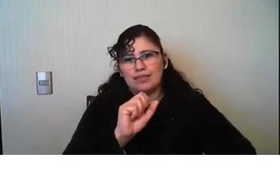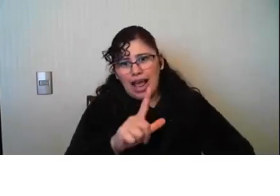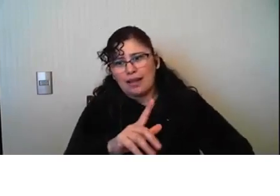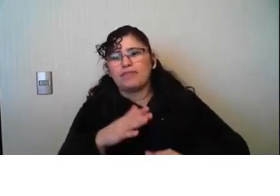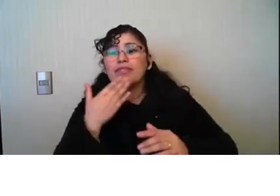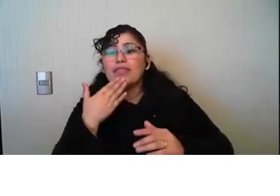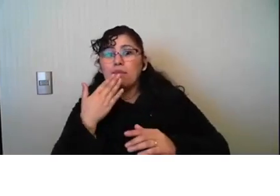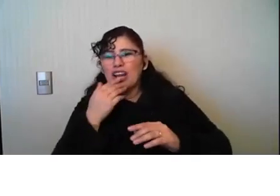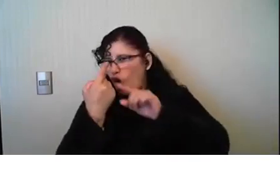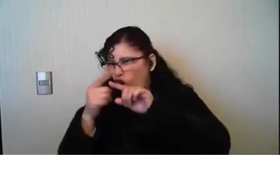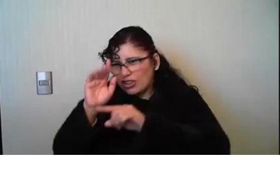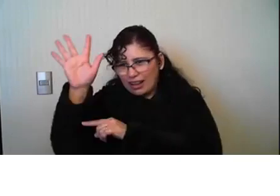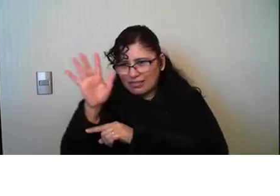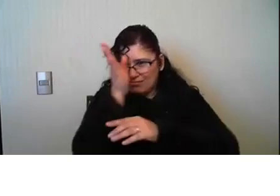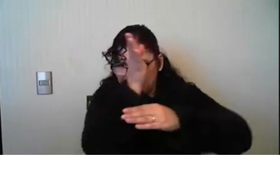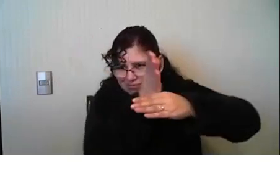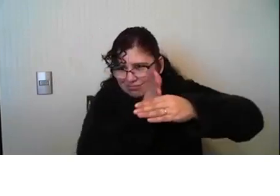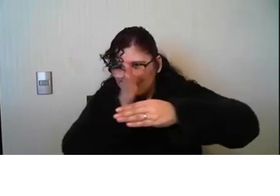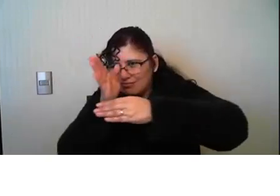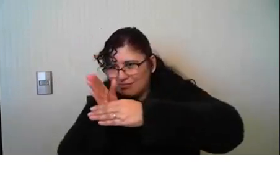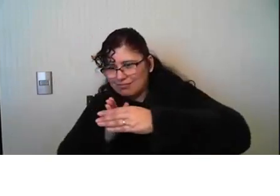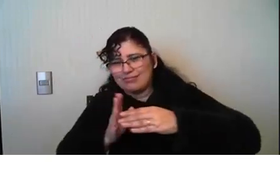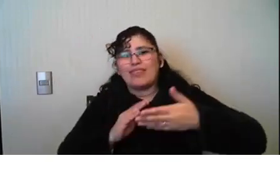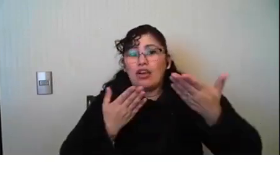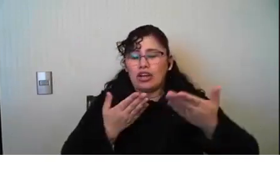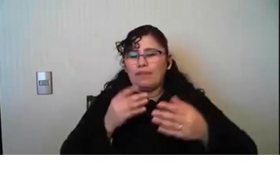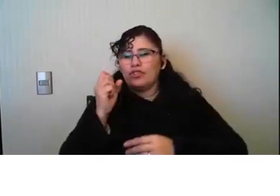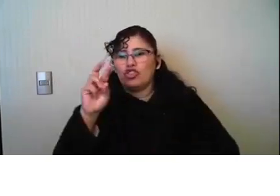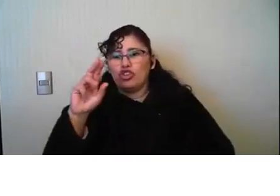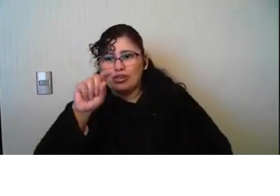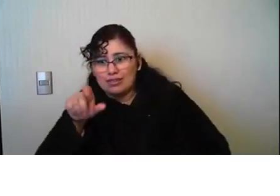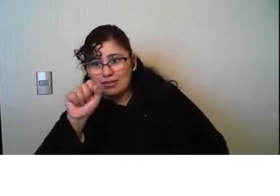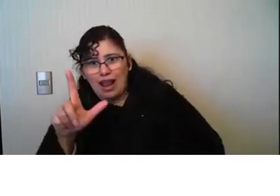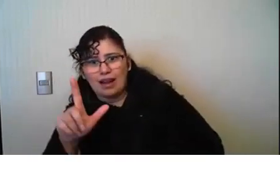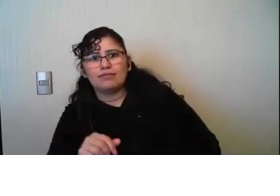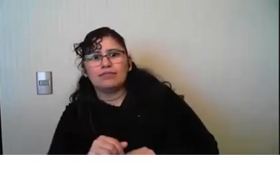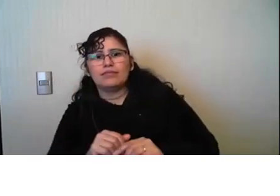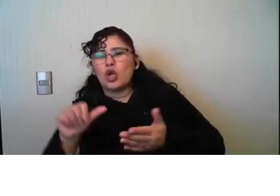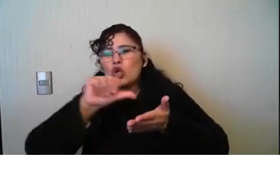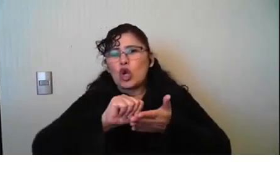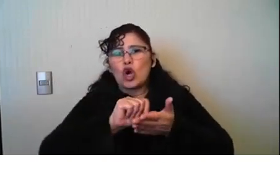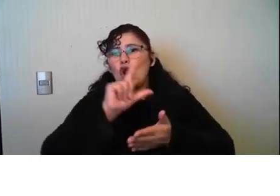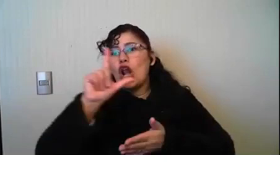subdividir estas regiones. La región dorsal se subdivide en el núcleo lateral dorsal,